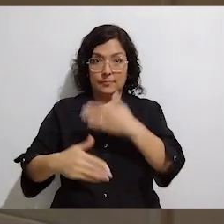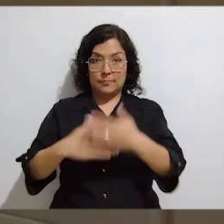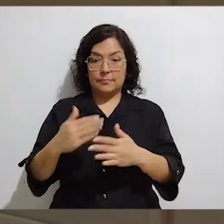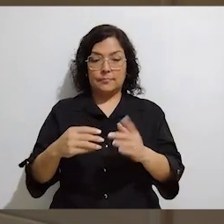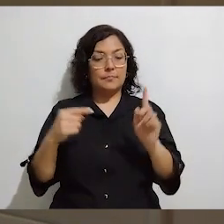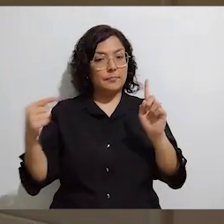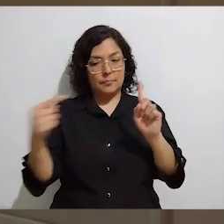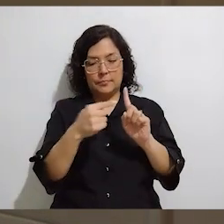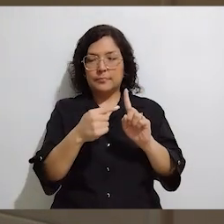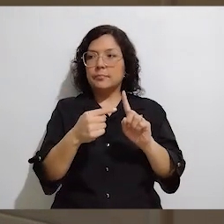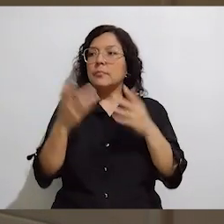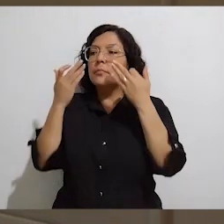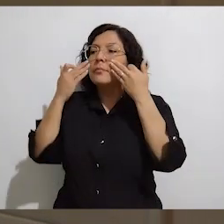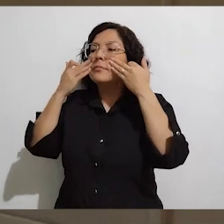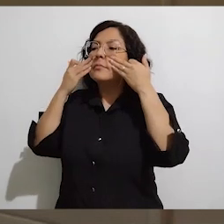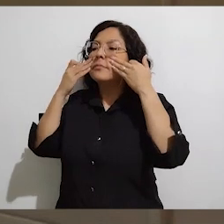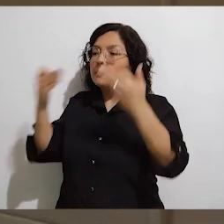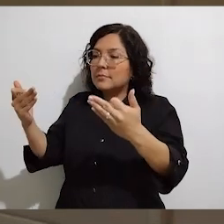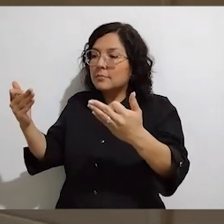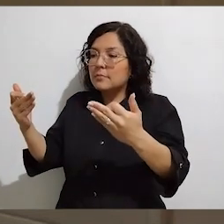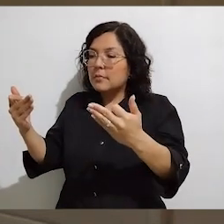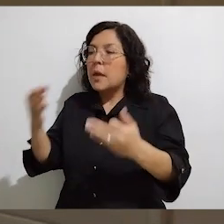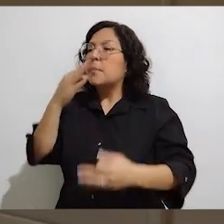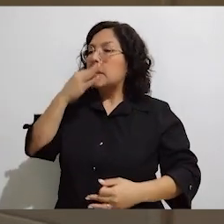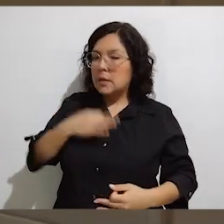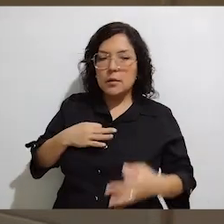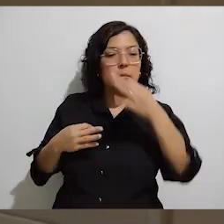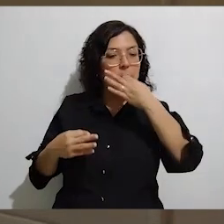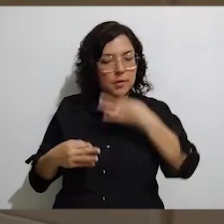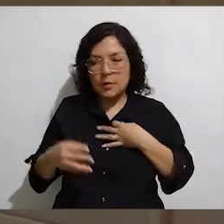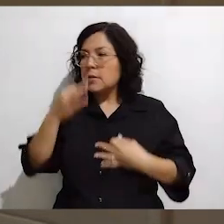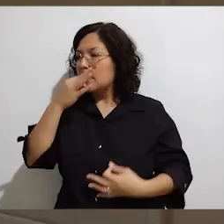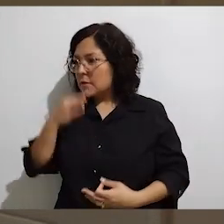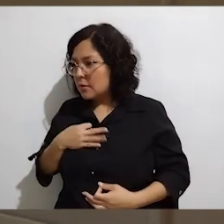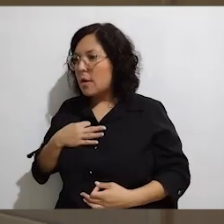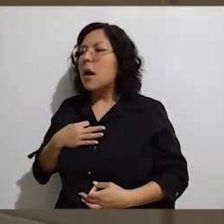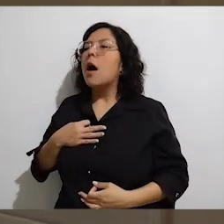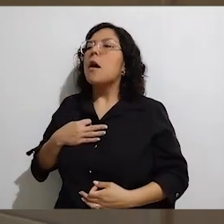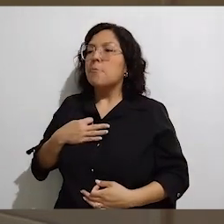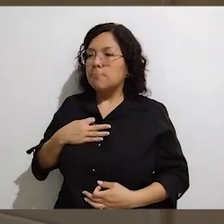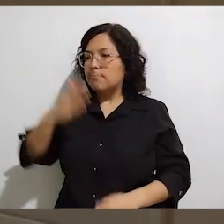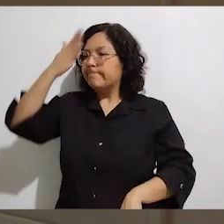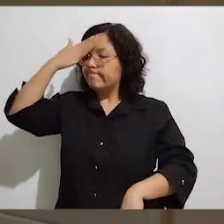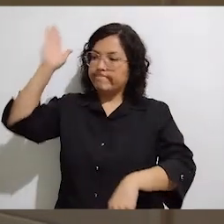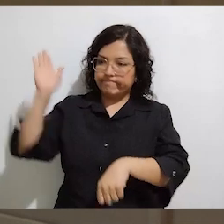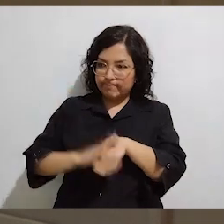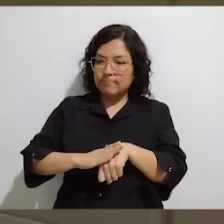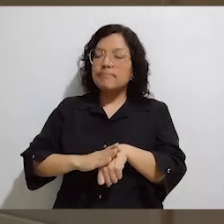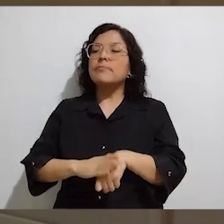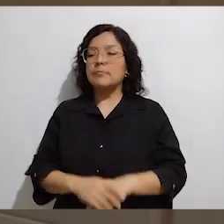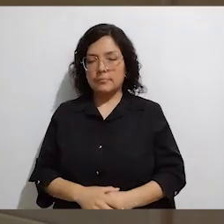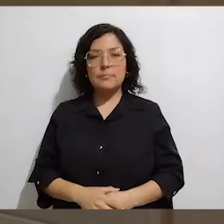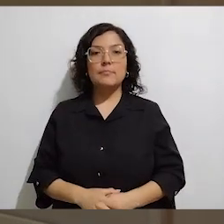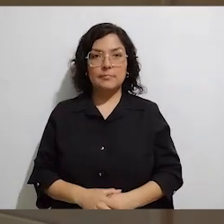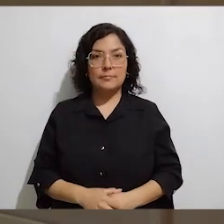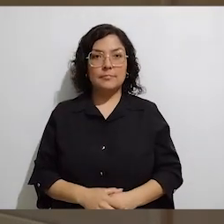puedan conocer de primera mano la información, los comentarios, las quejas que la ciudadanía puede y quiere hacerles a